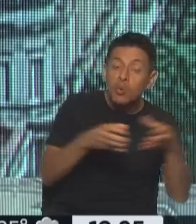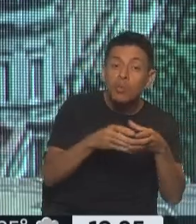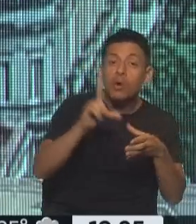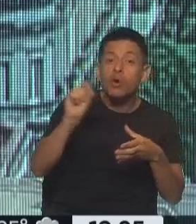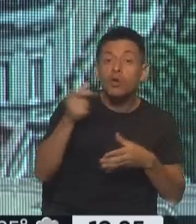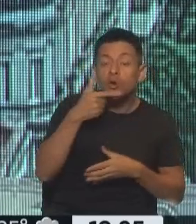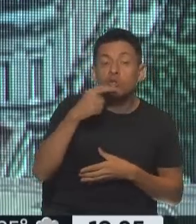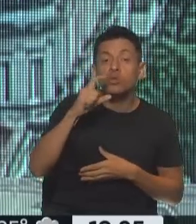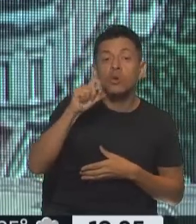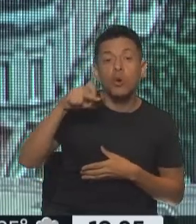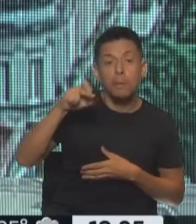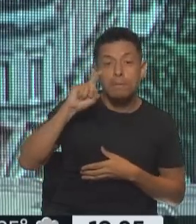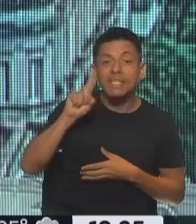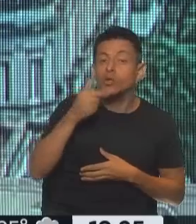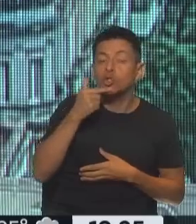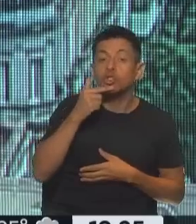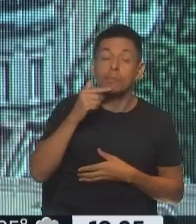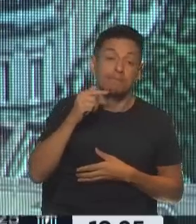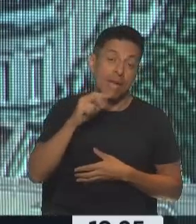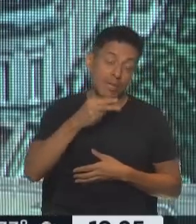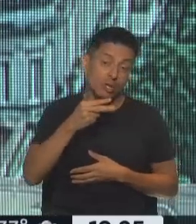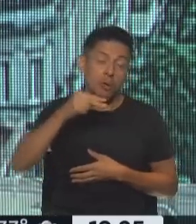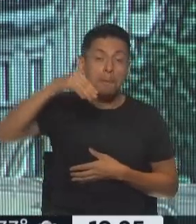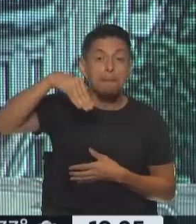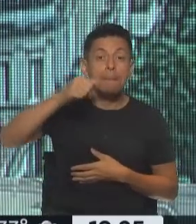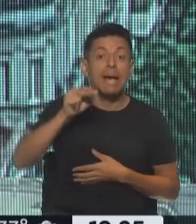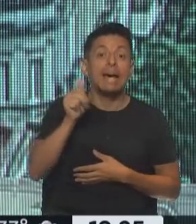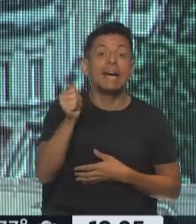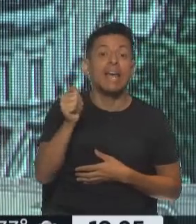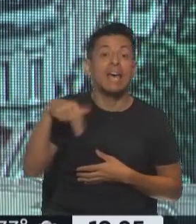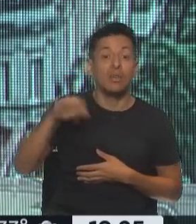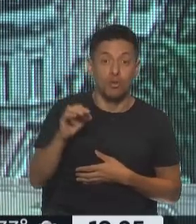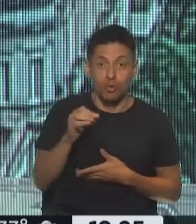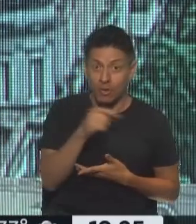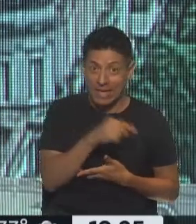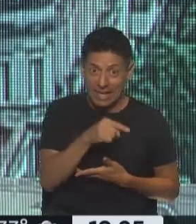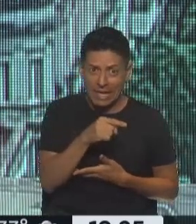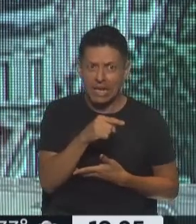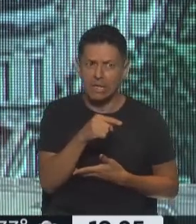Marano, Gastón Marano, el abogado de quien está acusado de haber